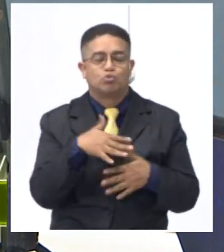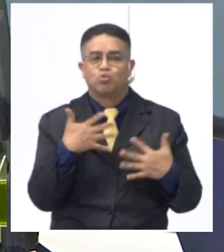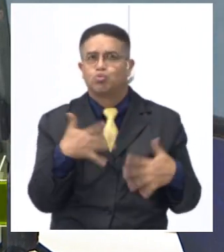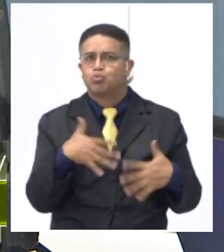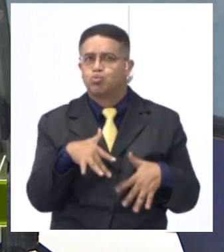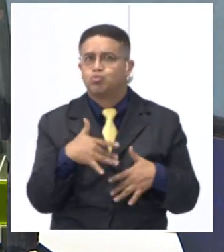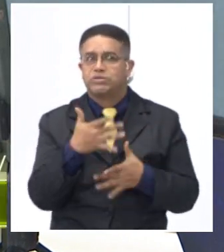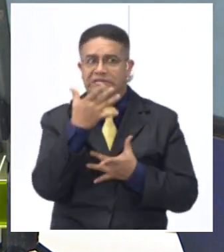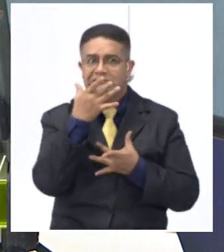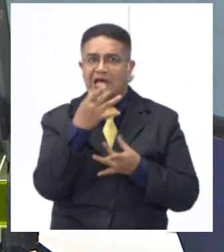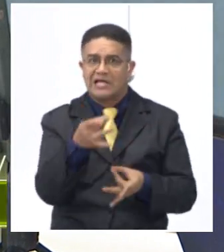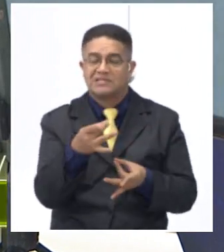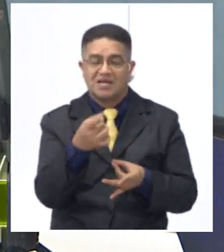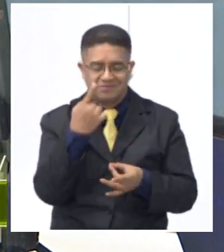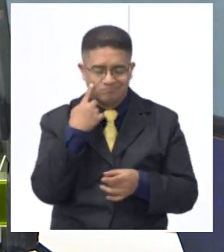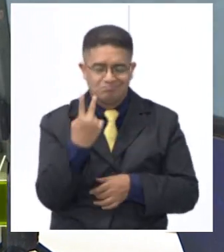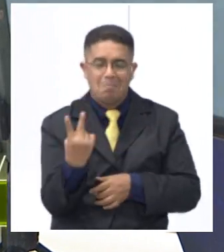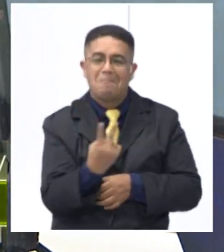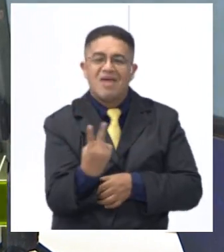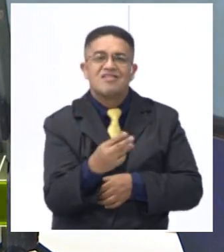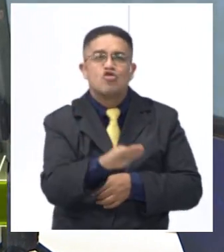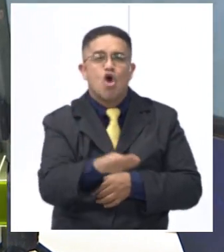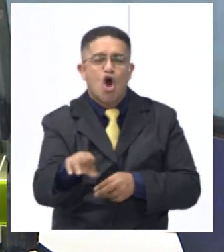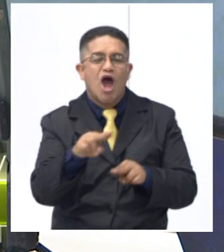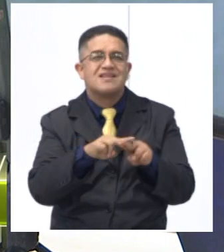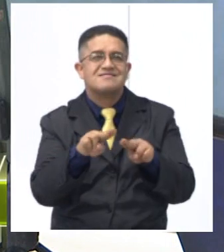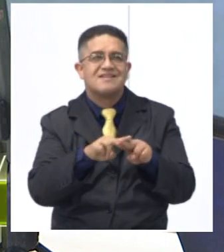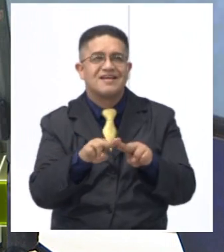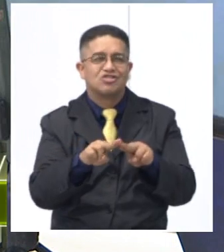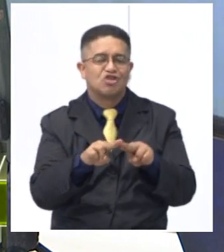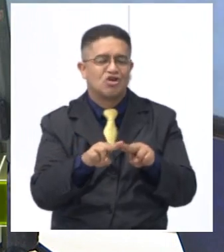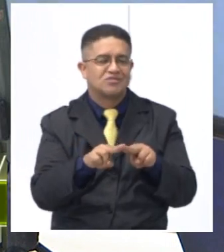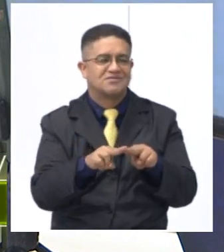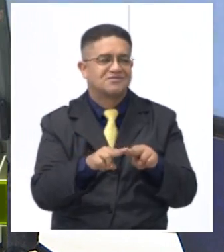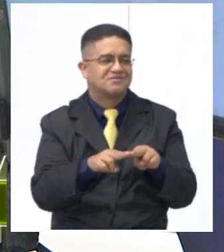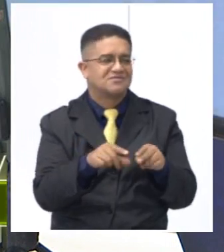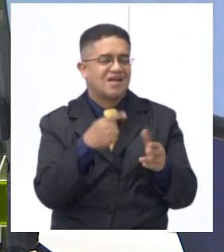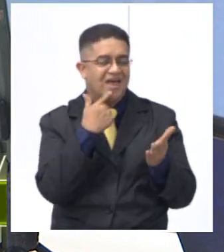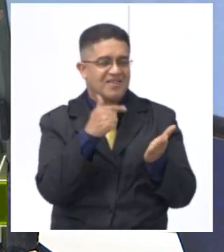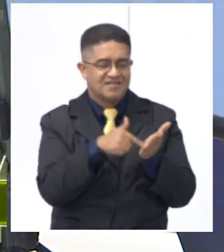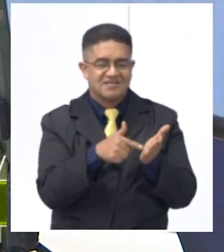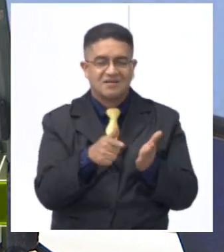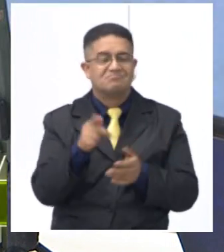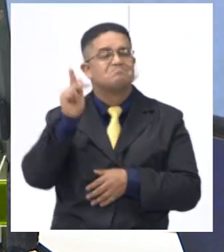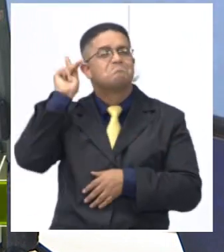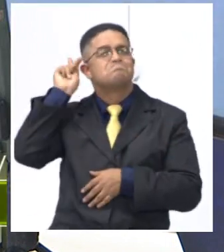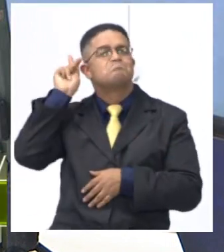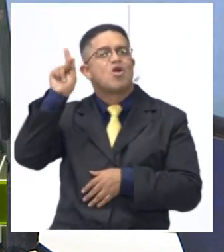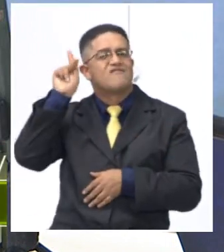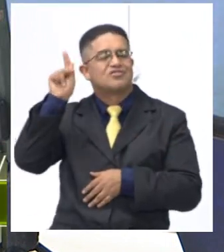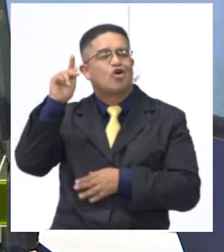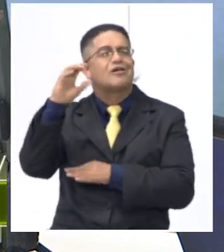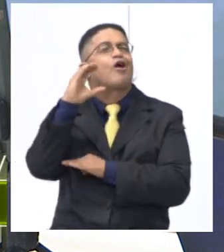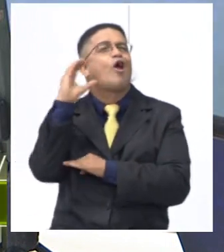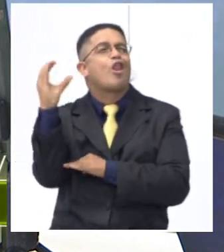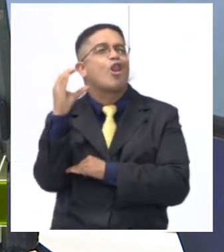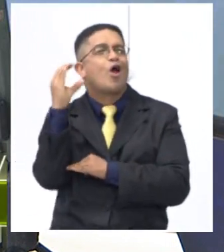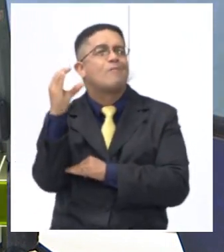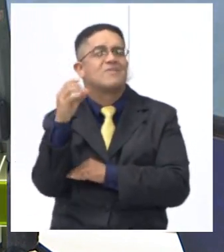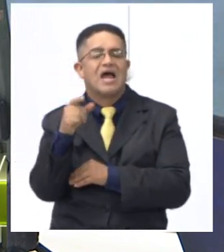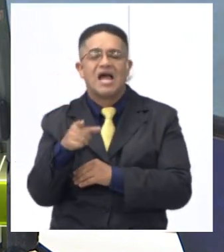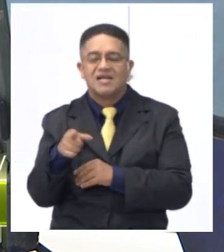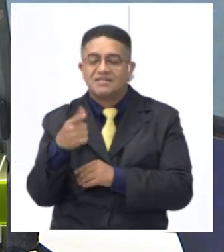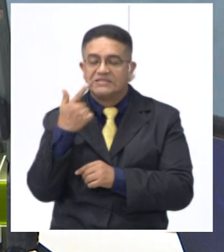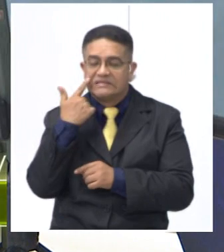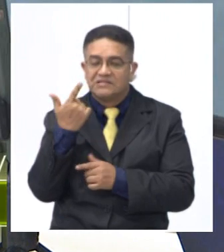es montar a 22 niñitos, que en este caso, como lo dicen unos profesor de Colombia, de una conferencia, que desde el punto de vista ético, tú